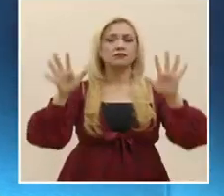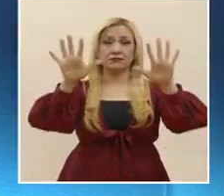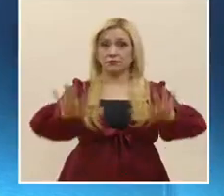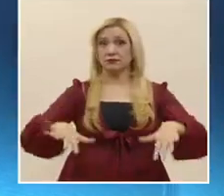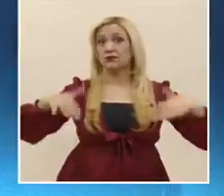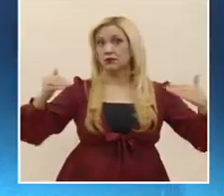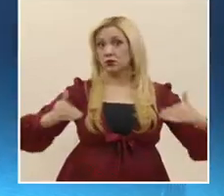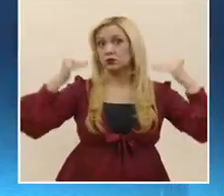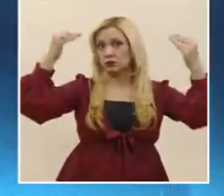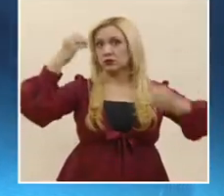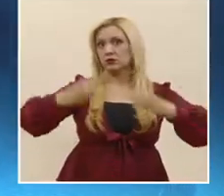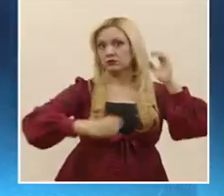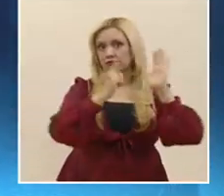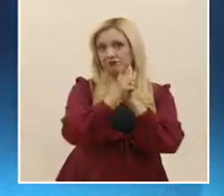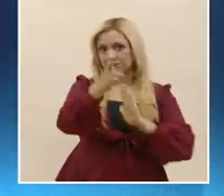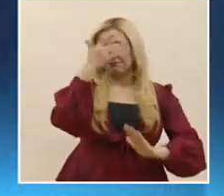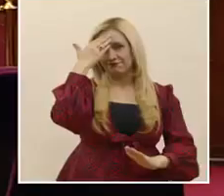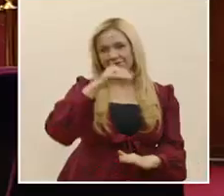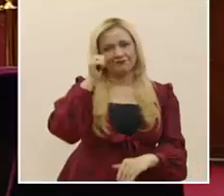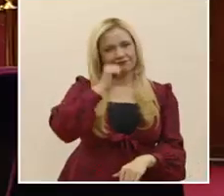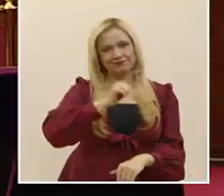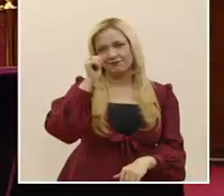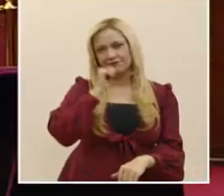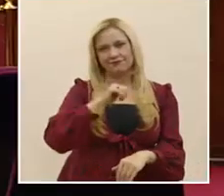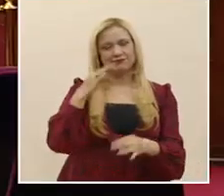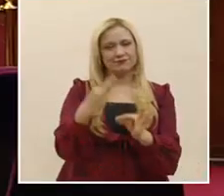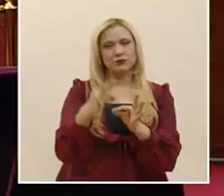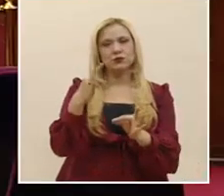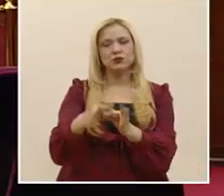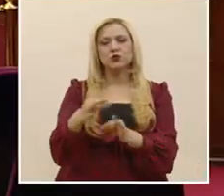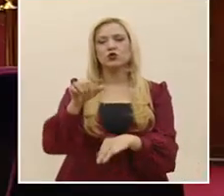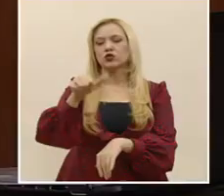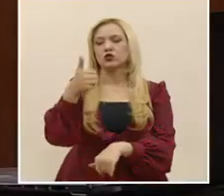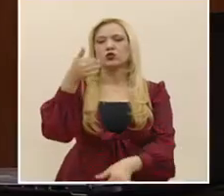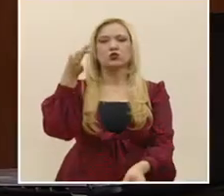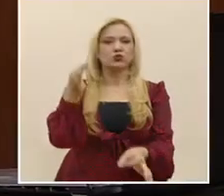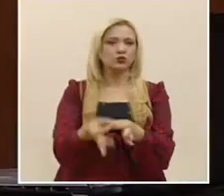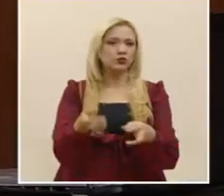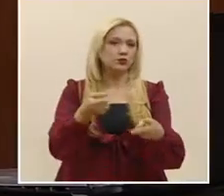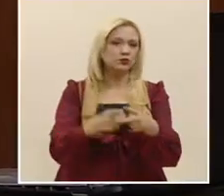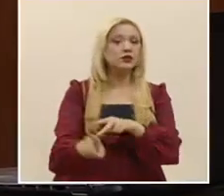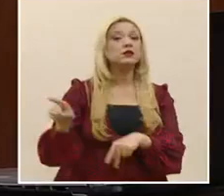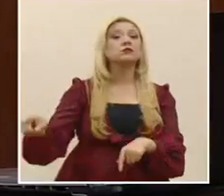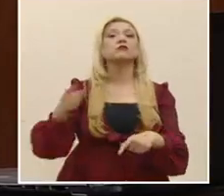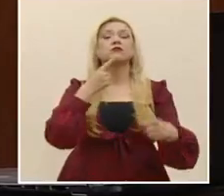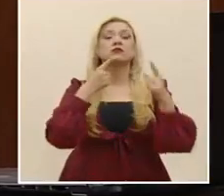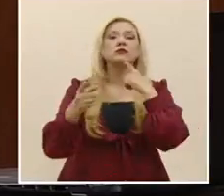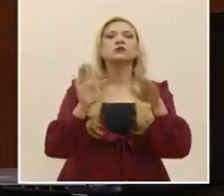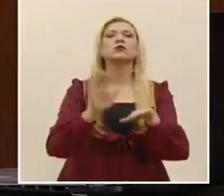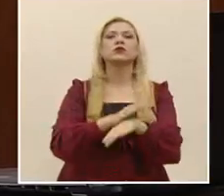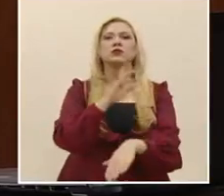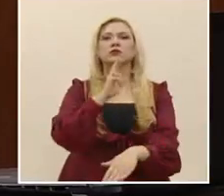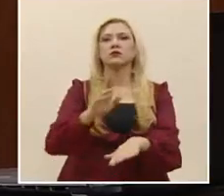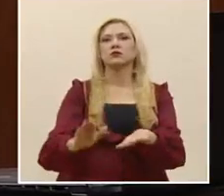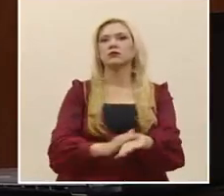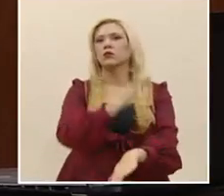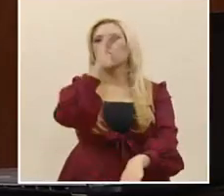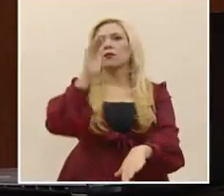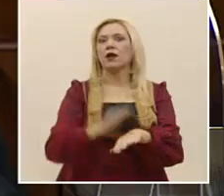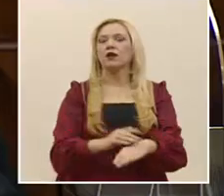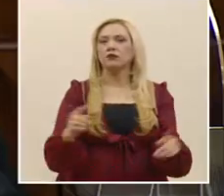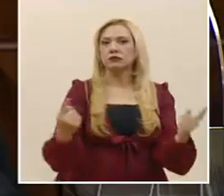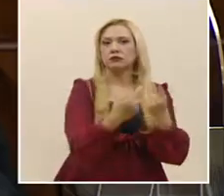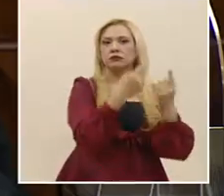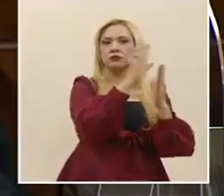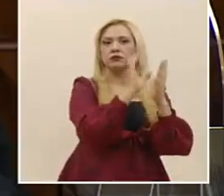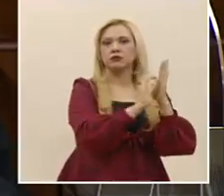de la Suprema Corte. En esta ocasión, el Pleno de Ministros definirá los efectos de la resolución que aprobaron en la controversia